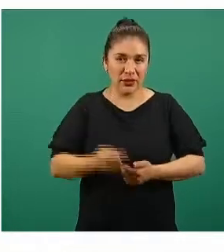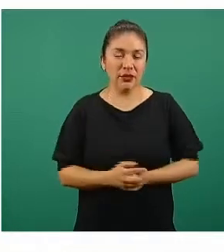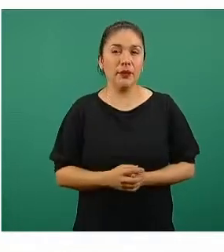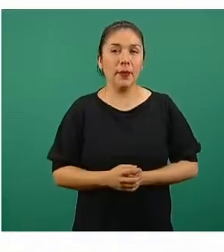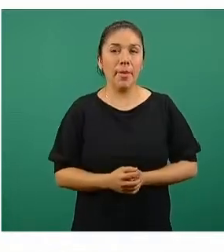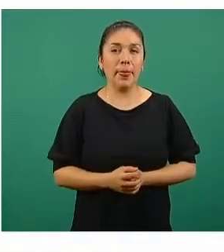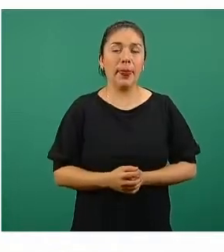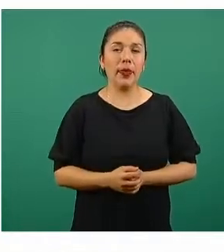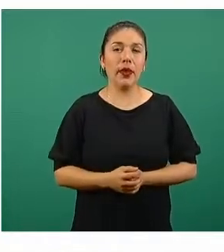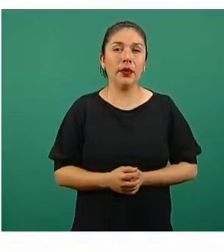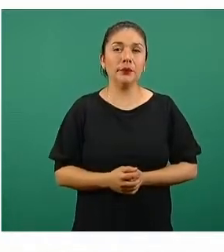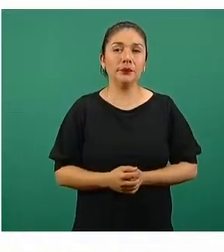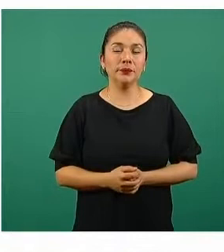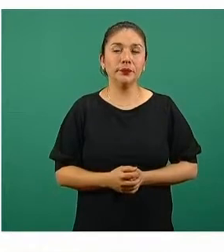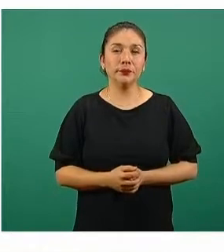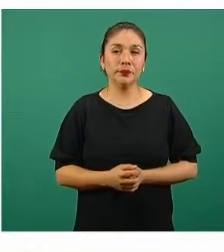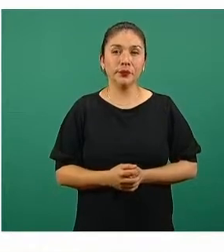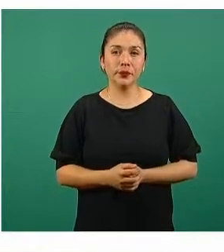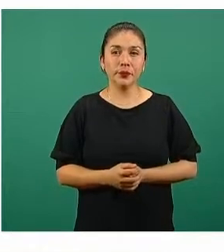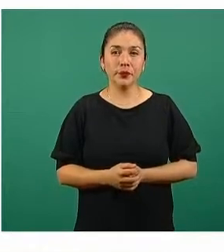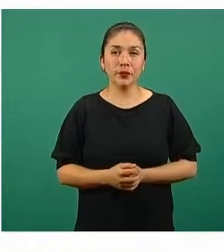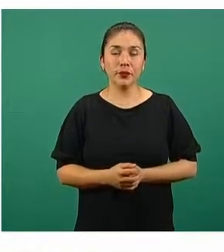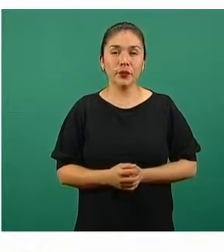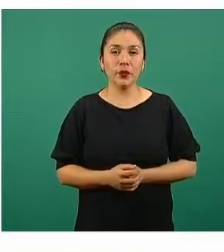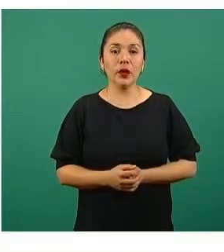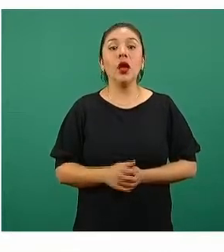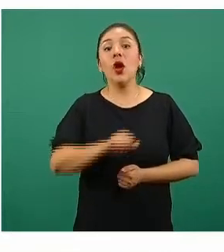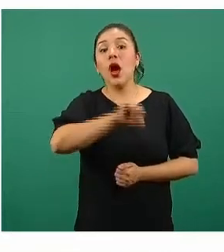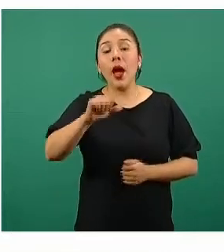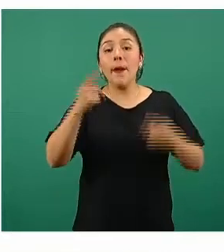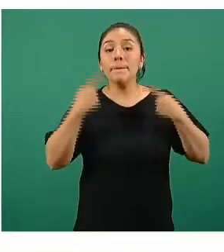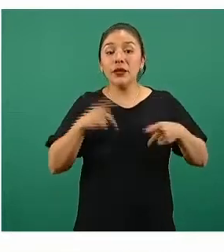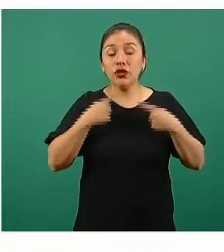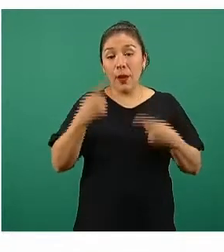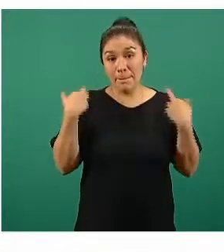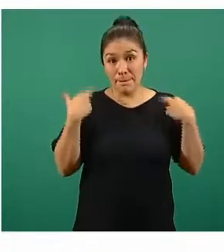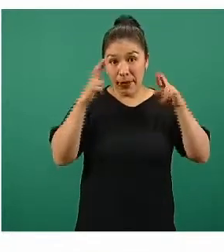alguna dosis de la vacuna contra el virus SARS-CoV-2. Personal educativo,